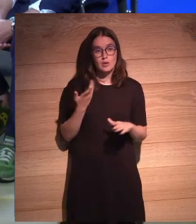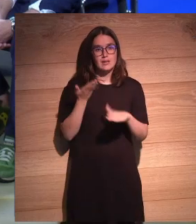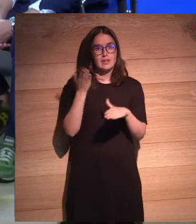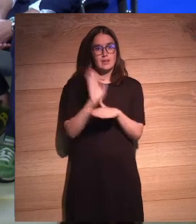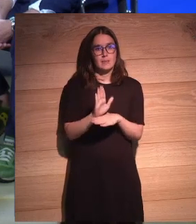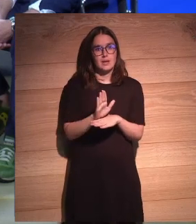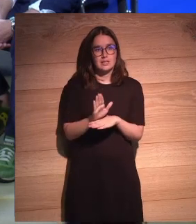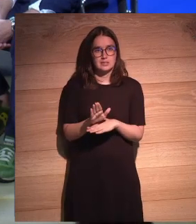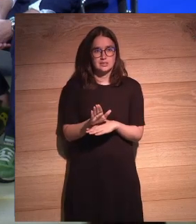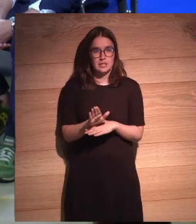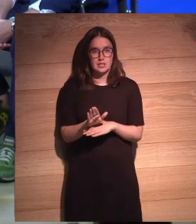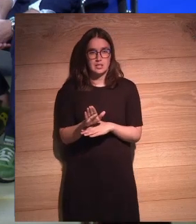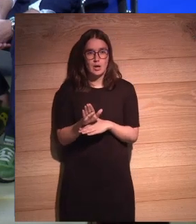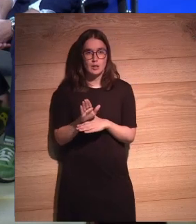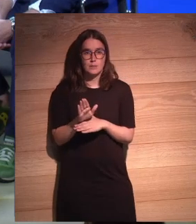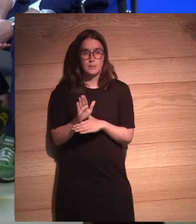su